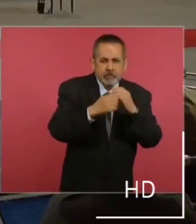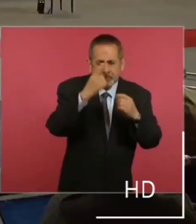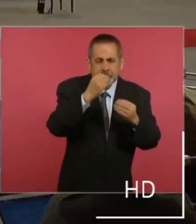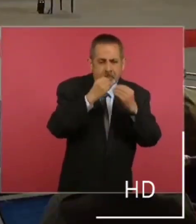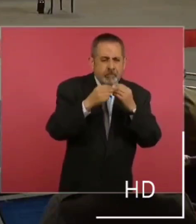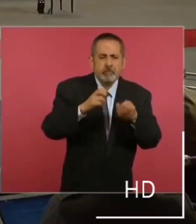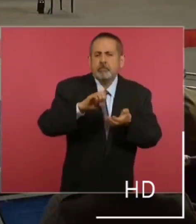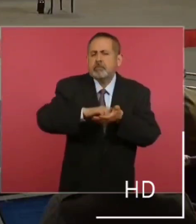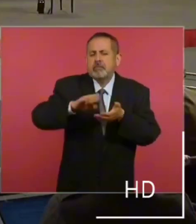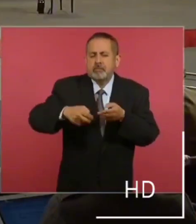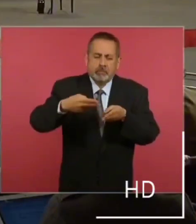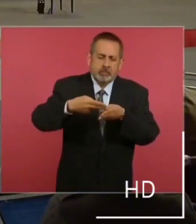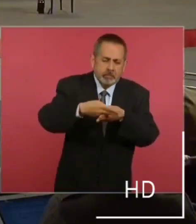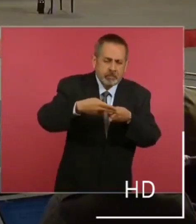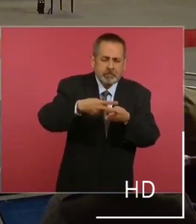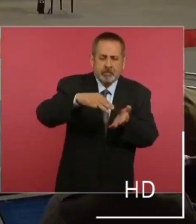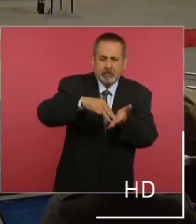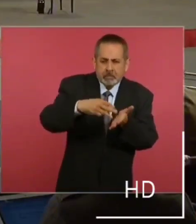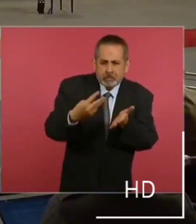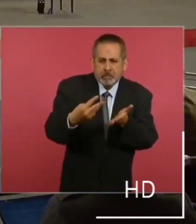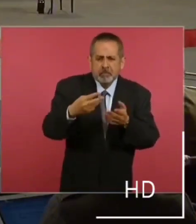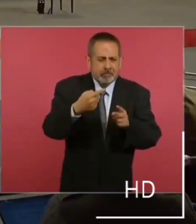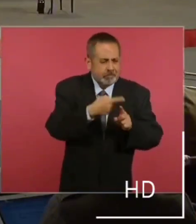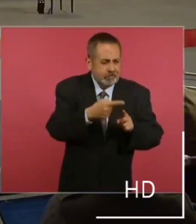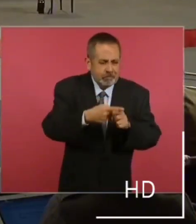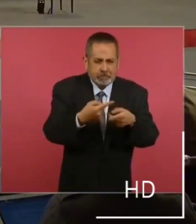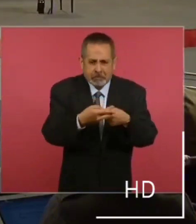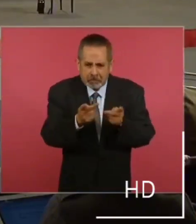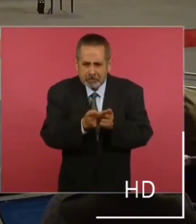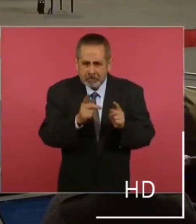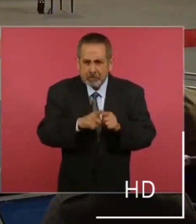pueden ser cubiertos, 4 millones de pesos.